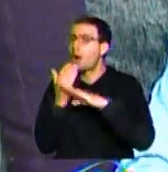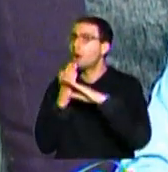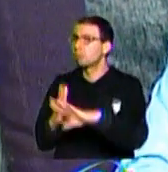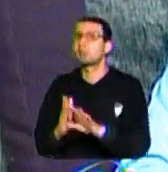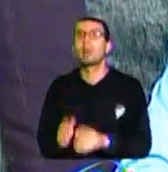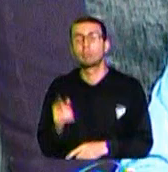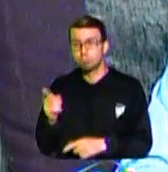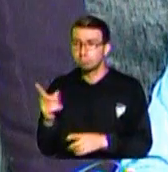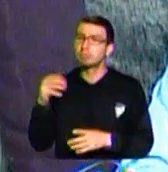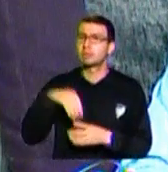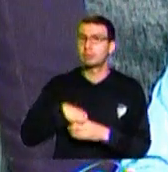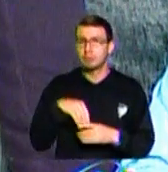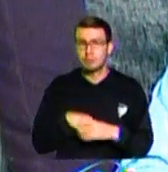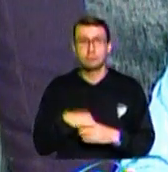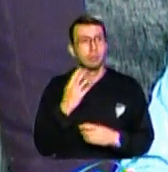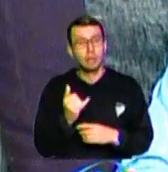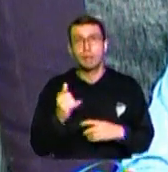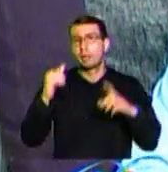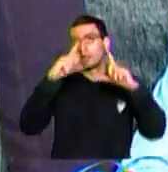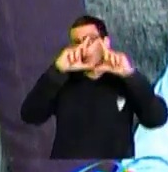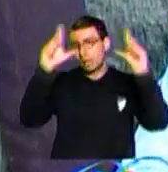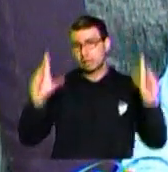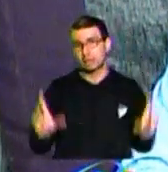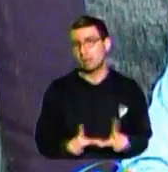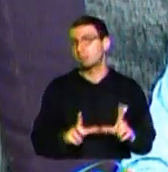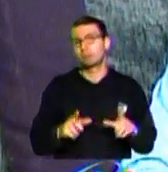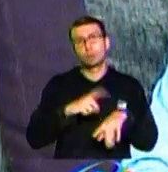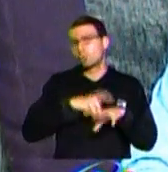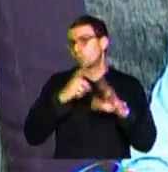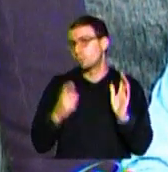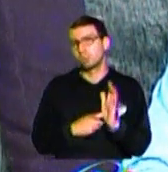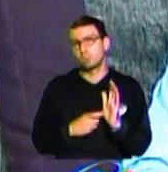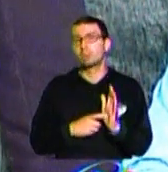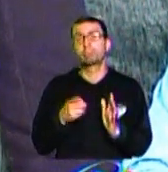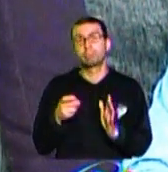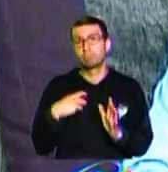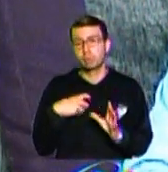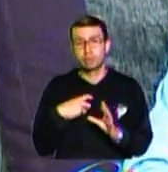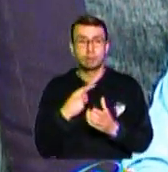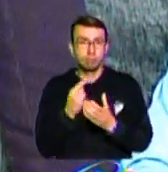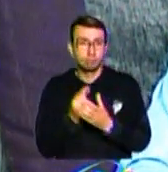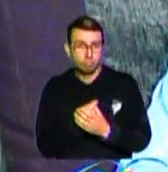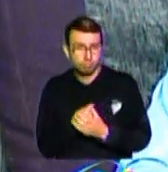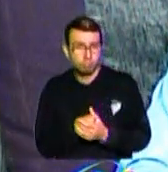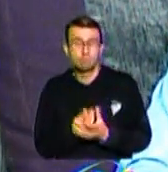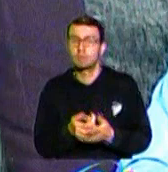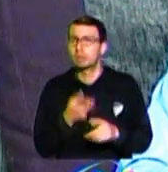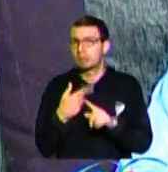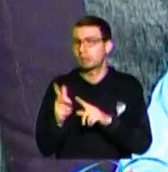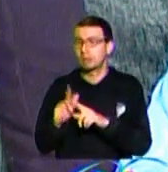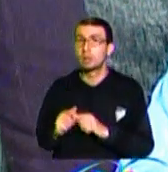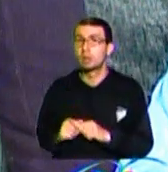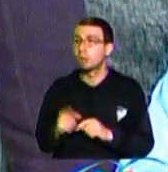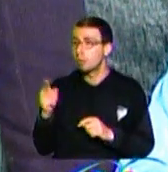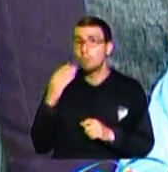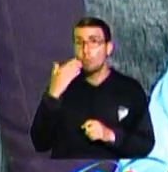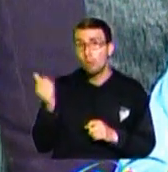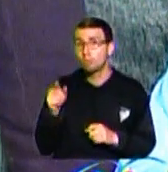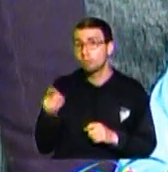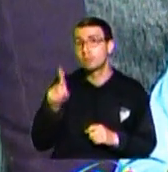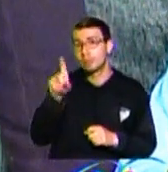citología, colposcopia, ecografía y citología transvaginal, ecografía transvaginal. Y esta señora, de 63